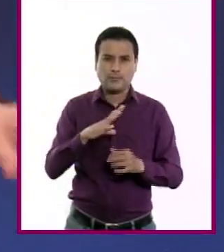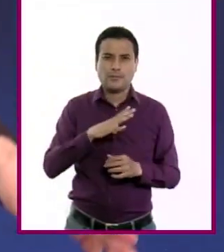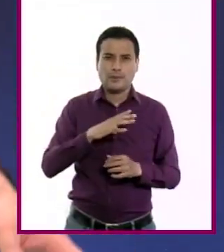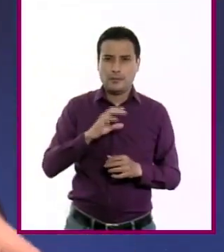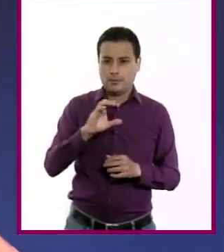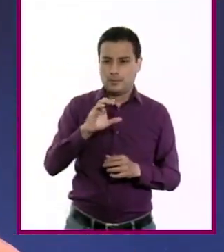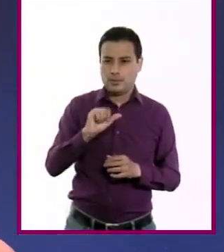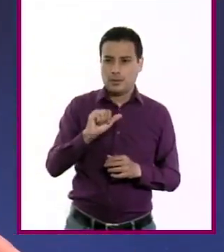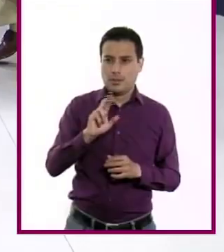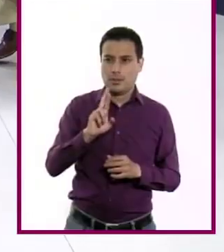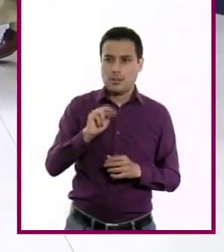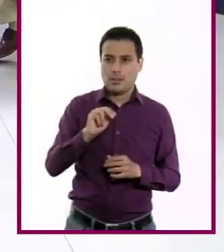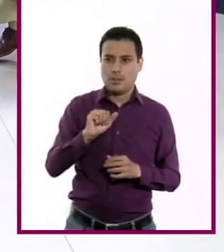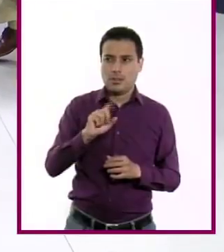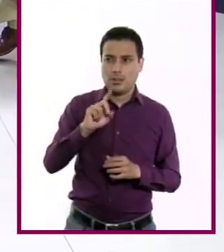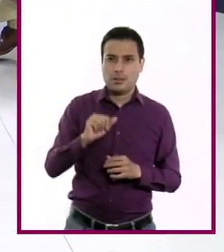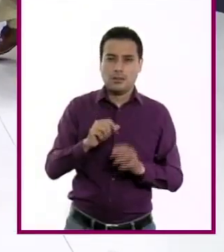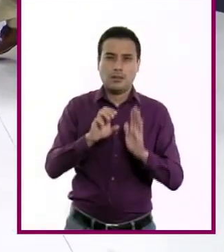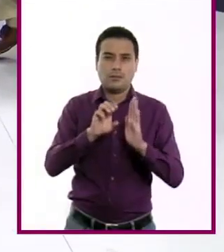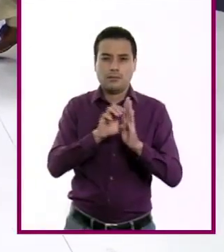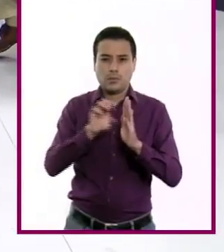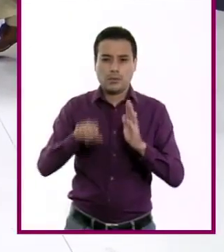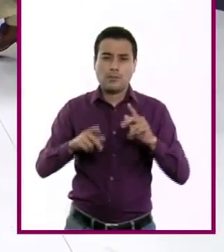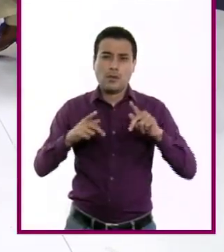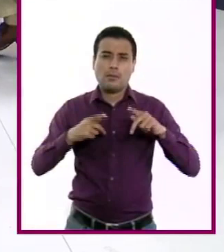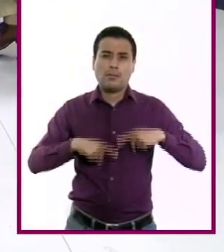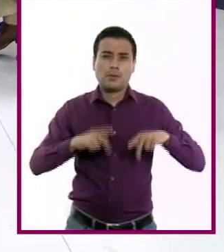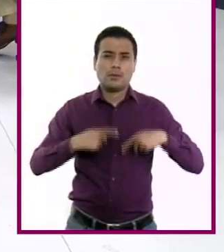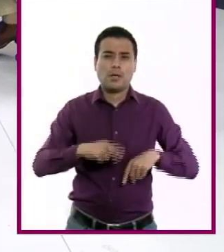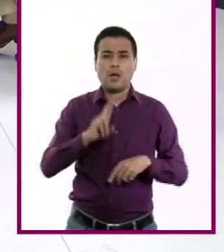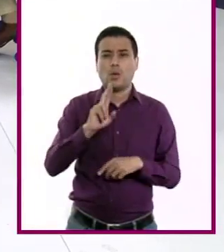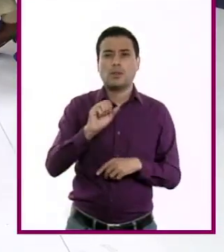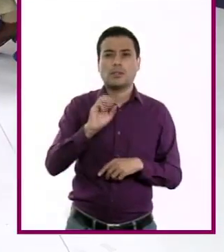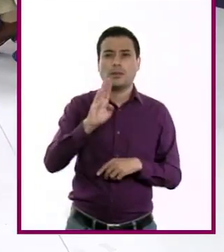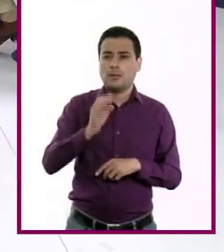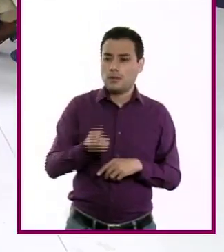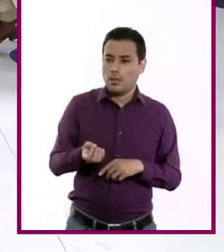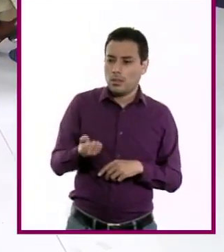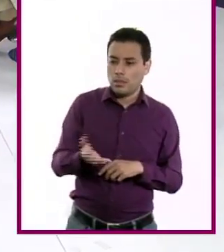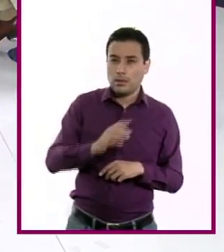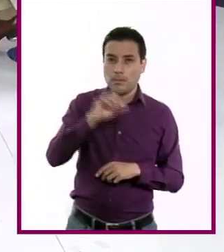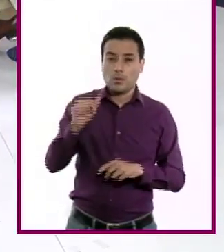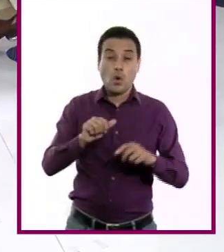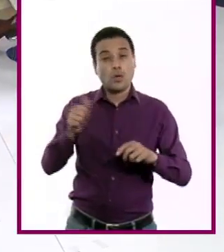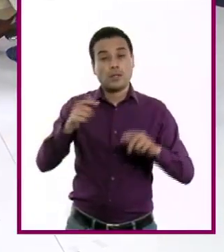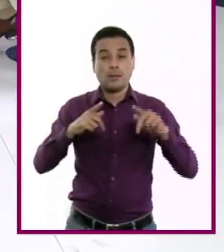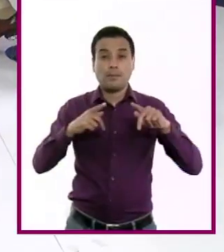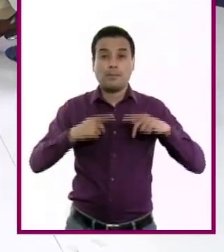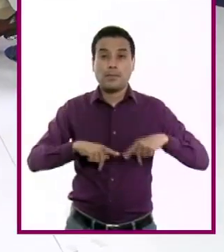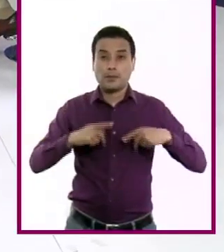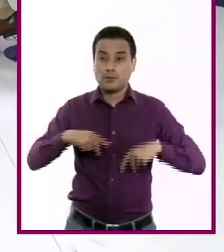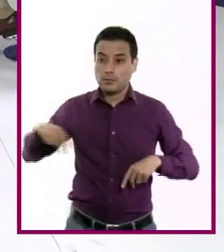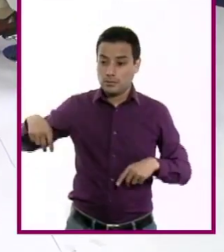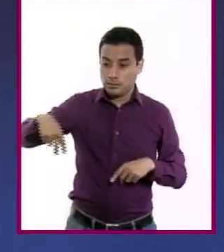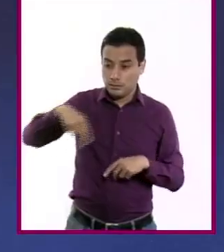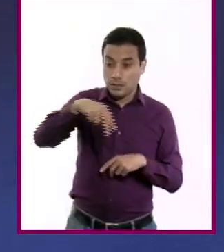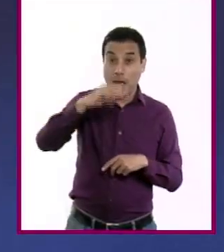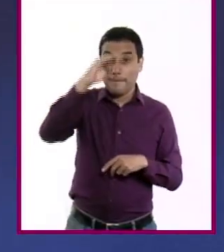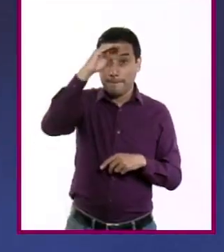agarra y tira una USB en el piso. Uh-huh. Alguien más llega, la agarra. Uh-huh. Dice, bueno, ya me gané una USB